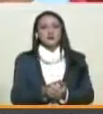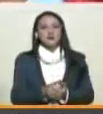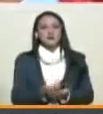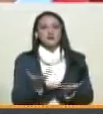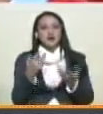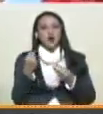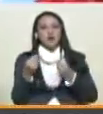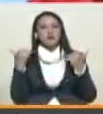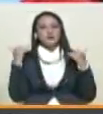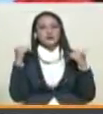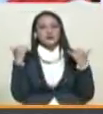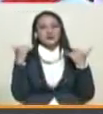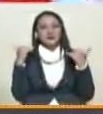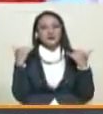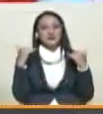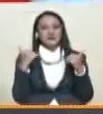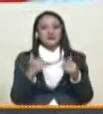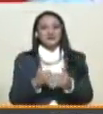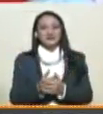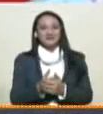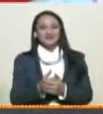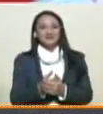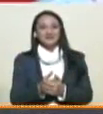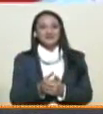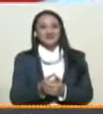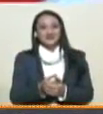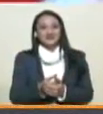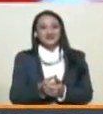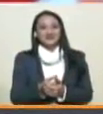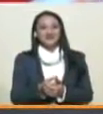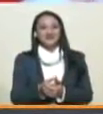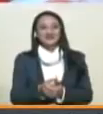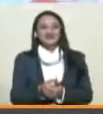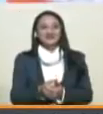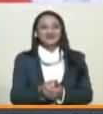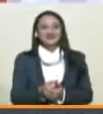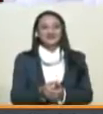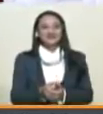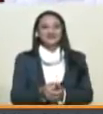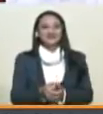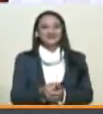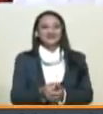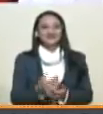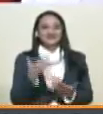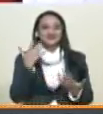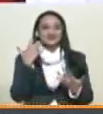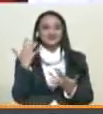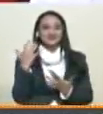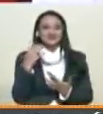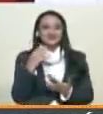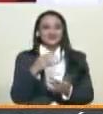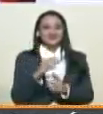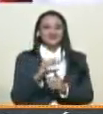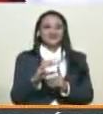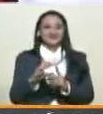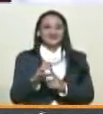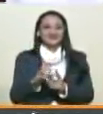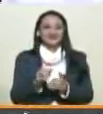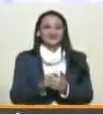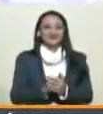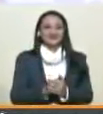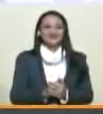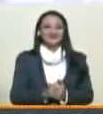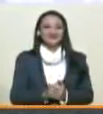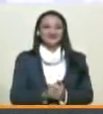se celebra esta tradición y además que es patrimonio inmaterial para la humanidad. Bueno, tú lo has dicho, es una tradición que